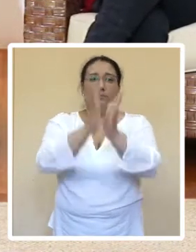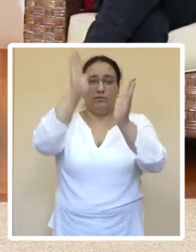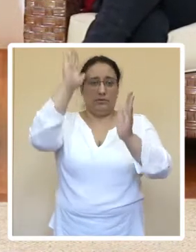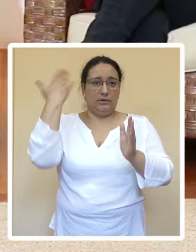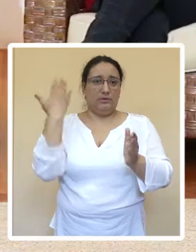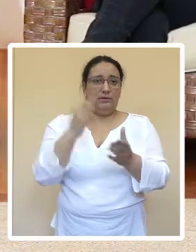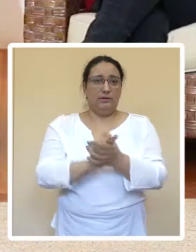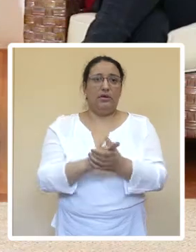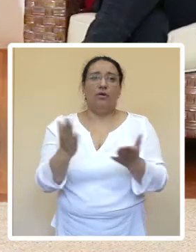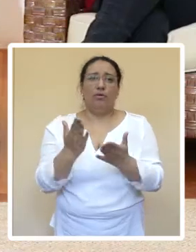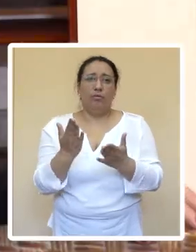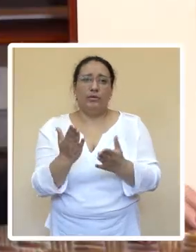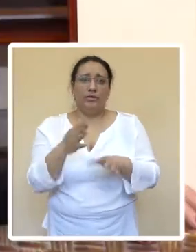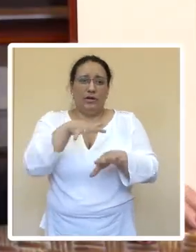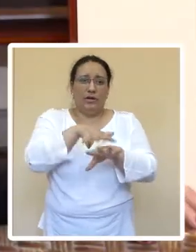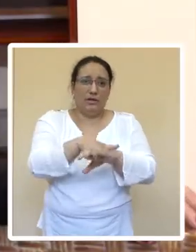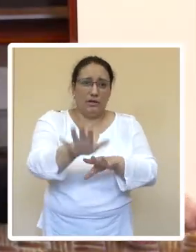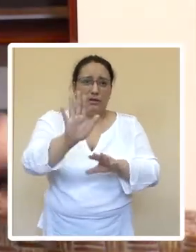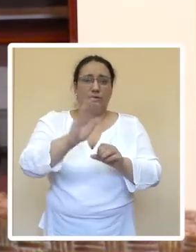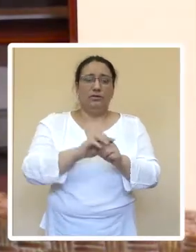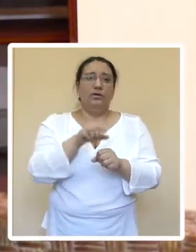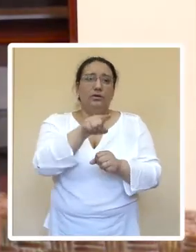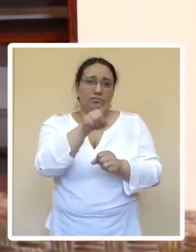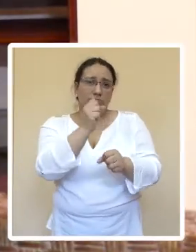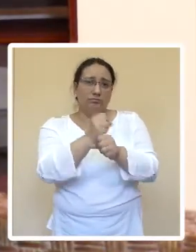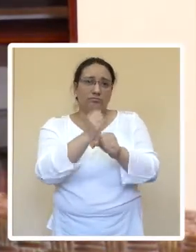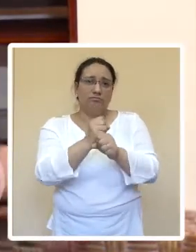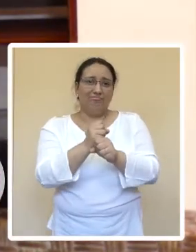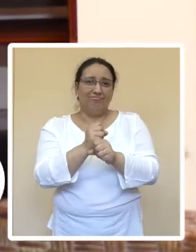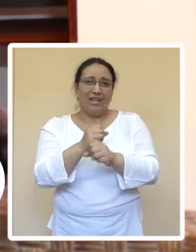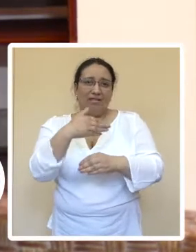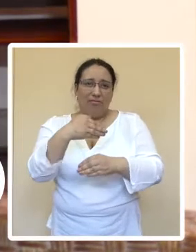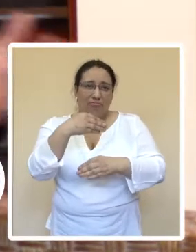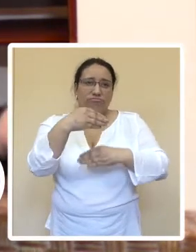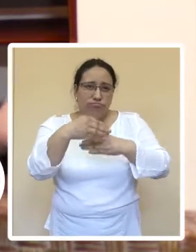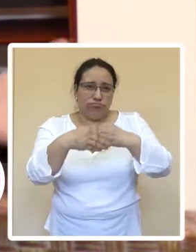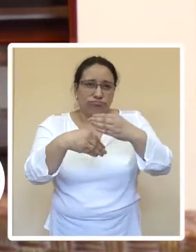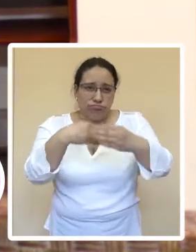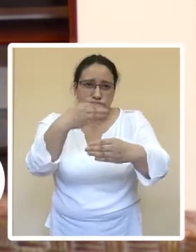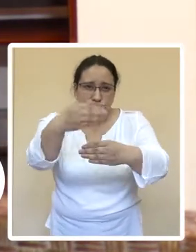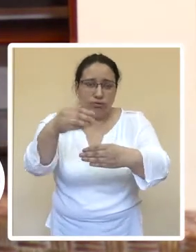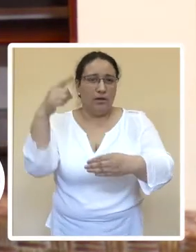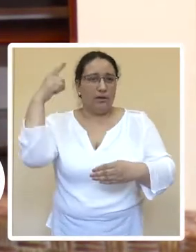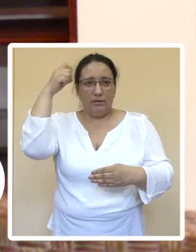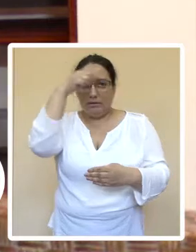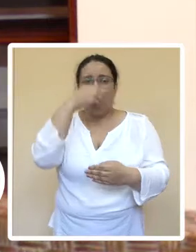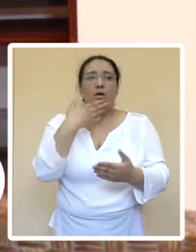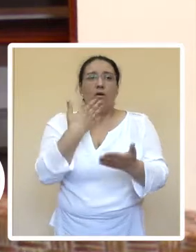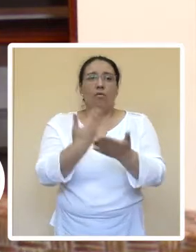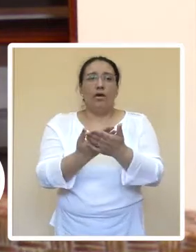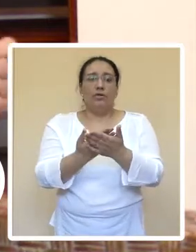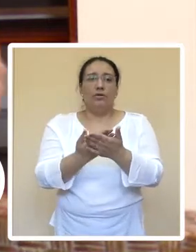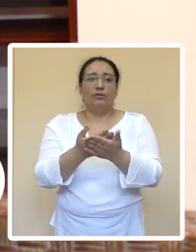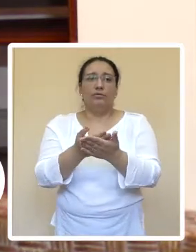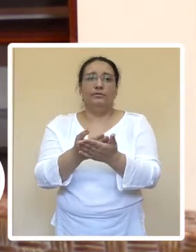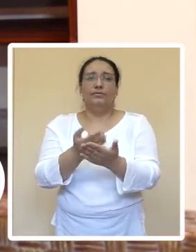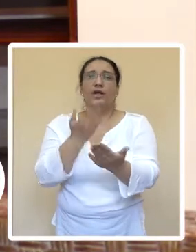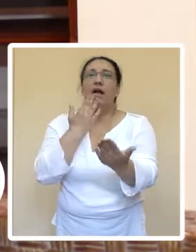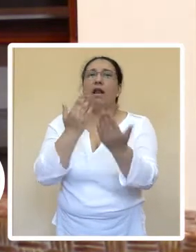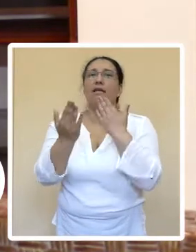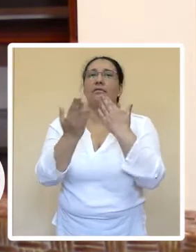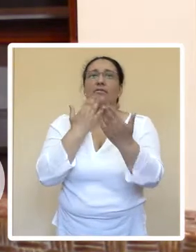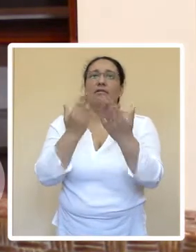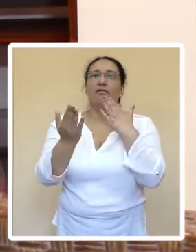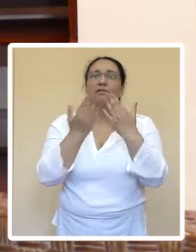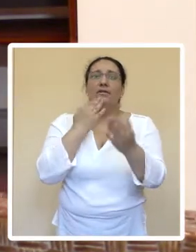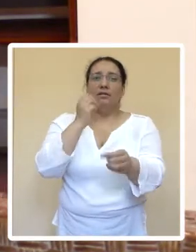sido un proceso súper difícil, ya que cuando uno va a la entrevista de trabajo, ya